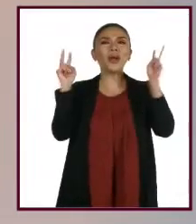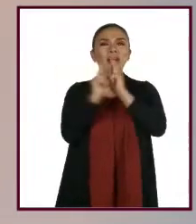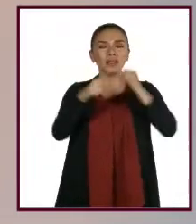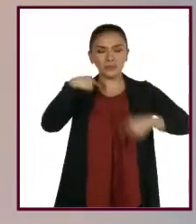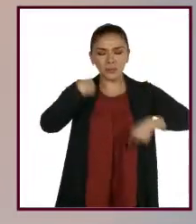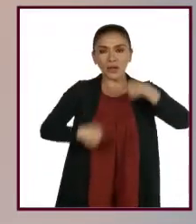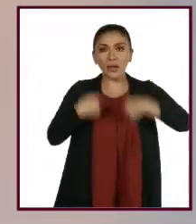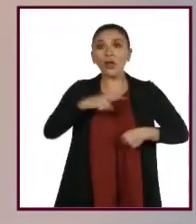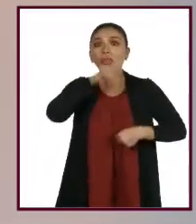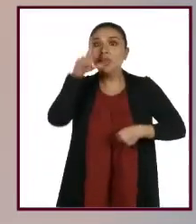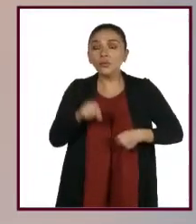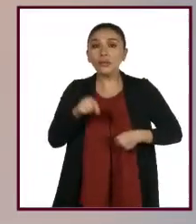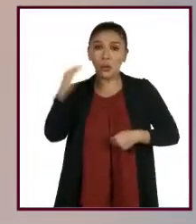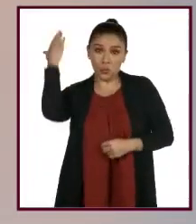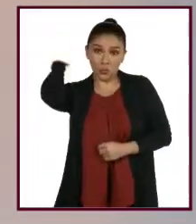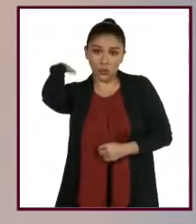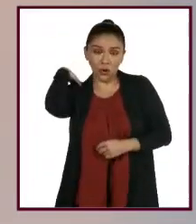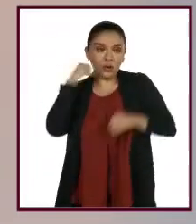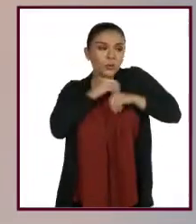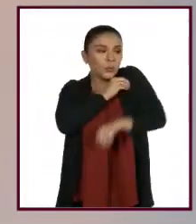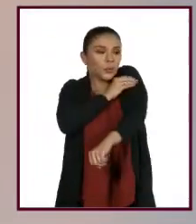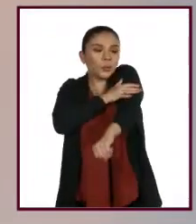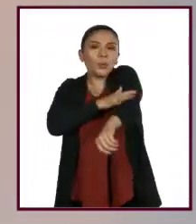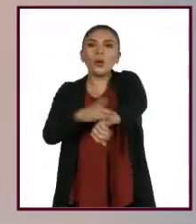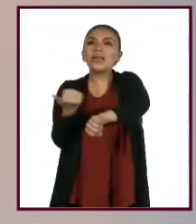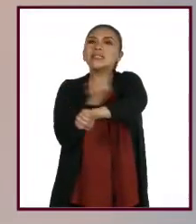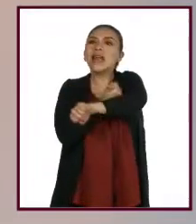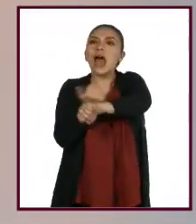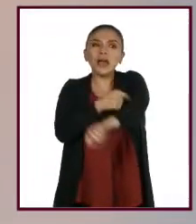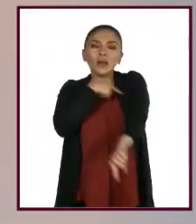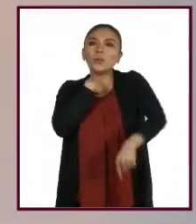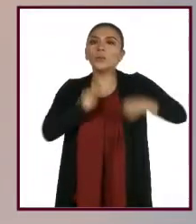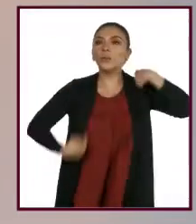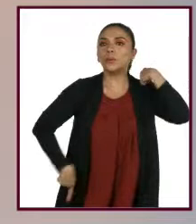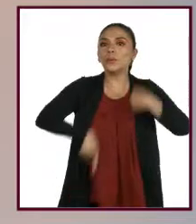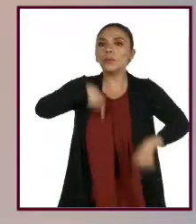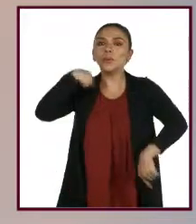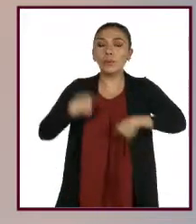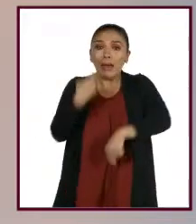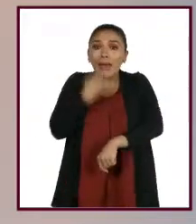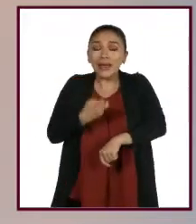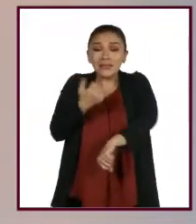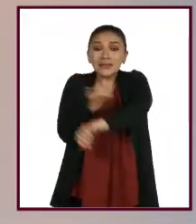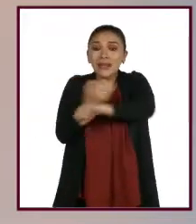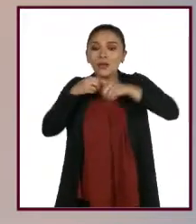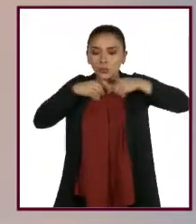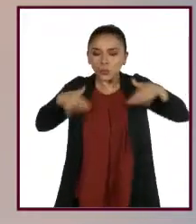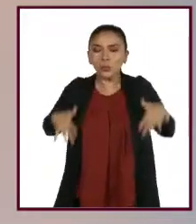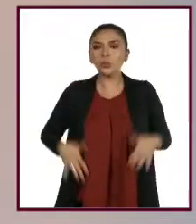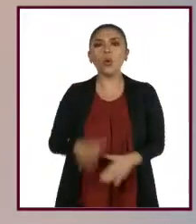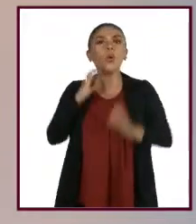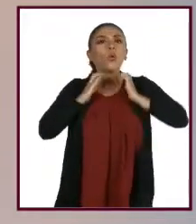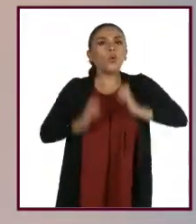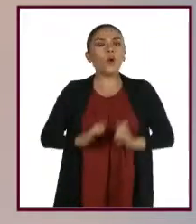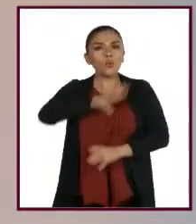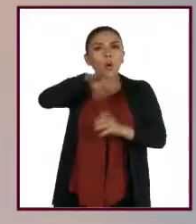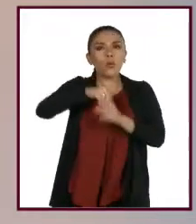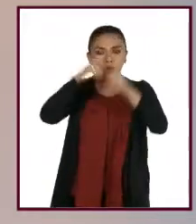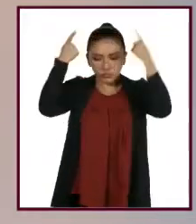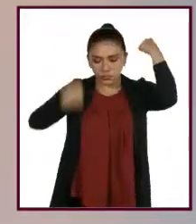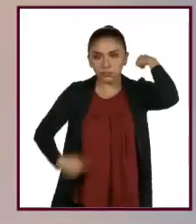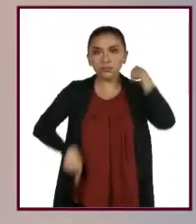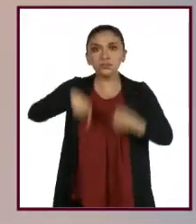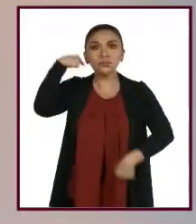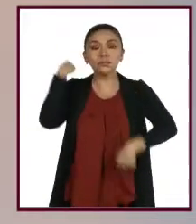circulación. Entonces, en tiempo de segundos, llega a todas las partes de nuestro organismo. Y lo más importante es que